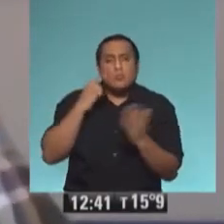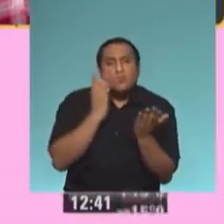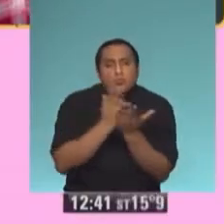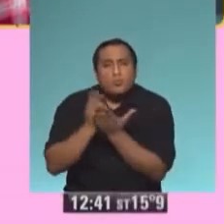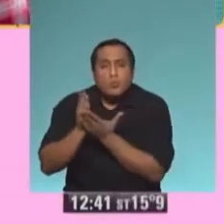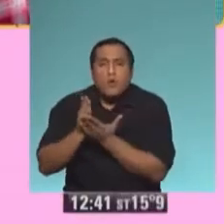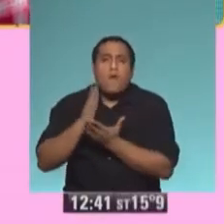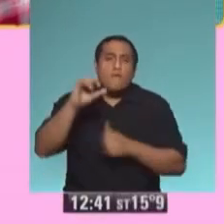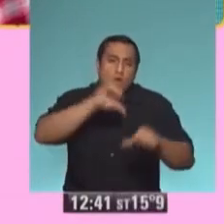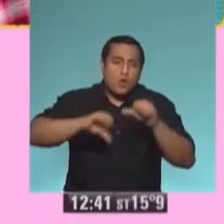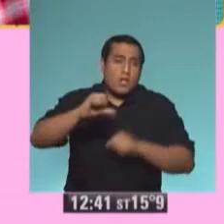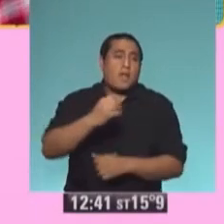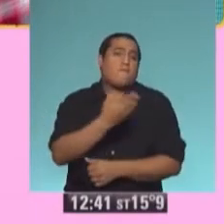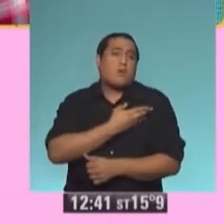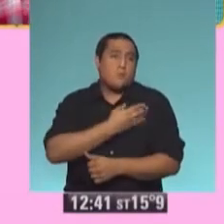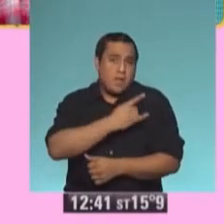por ejemplo, en la facultad.